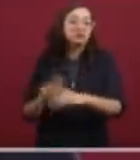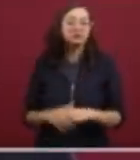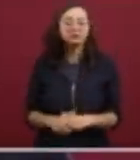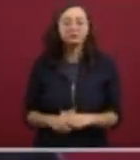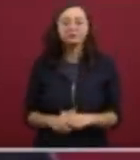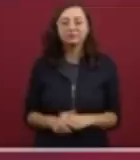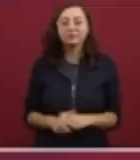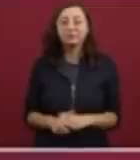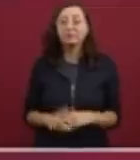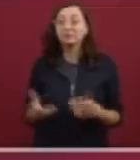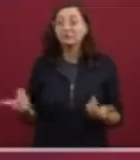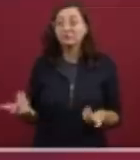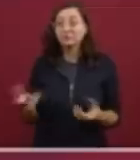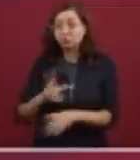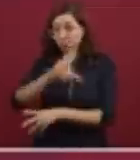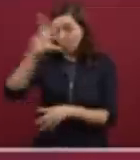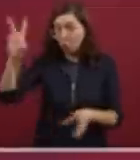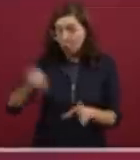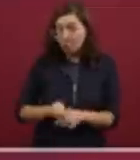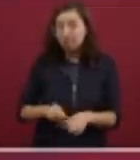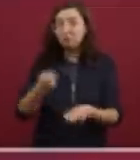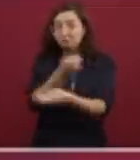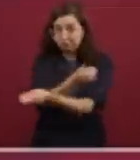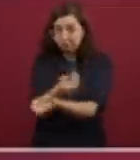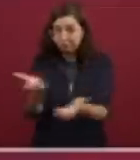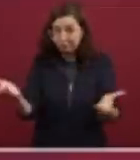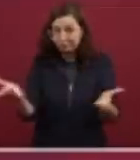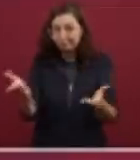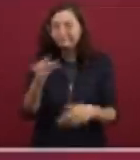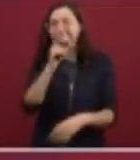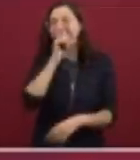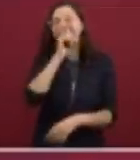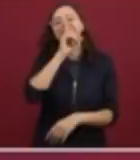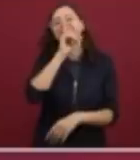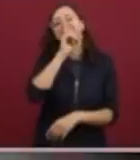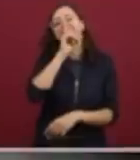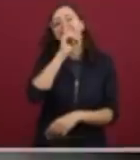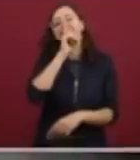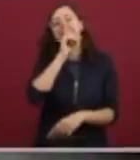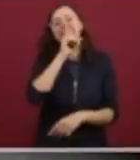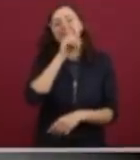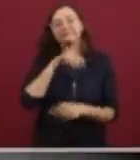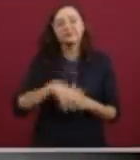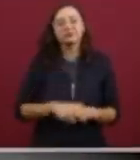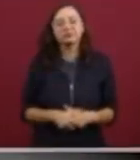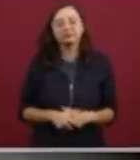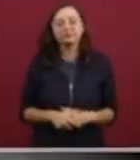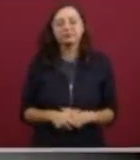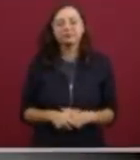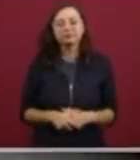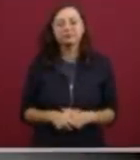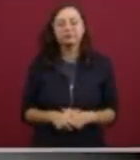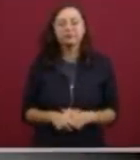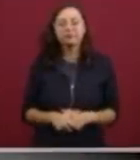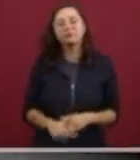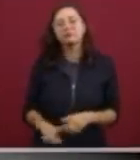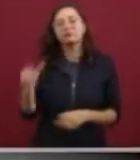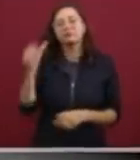y no llegaba completo a los productores. Por lo general,